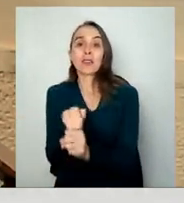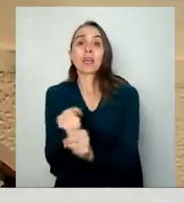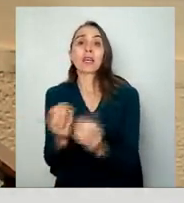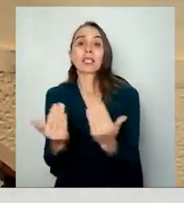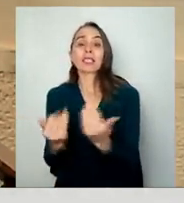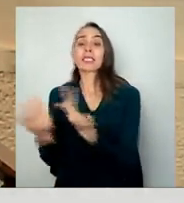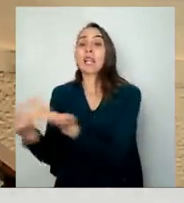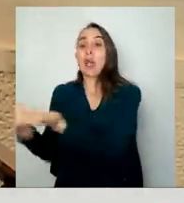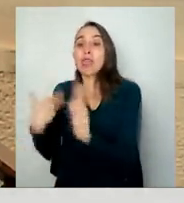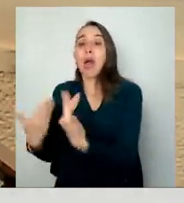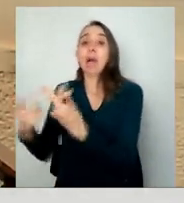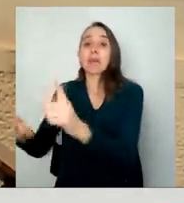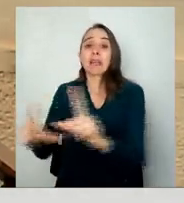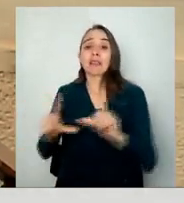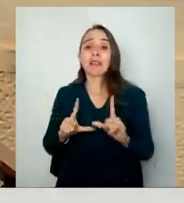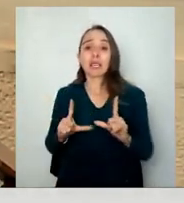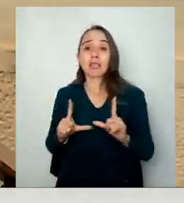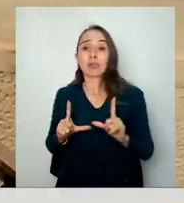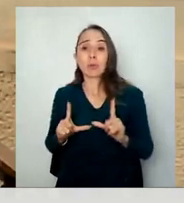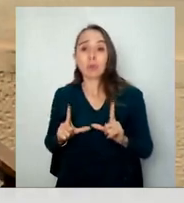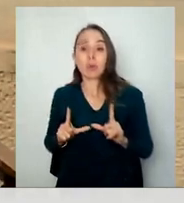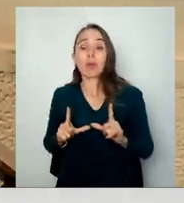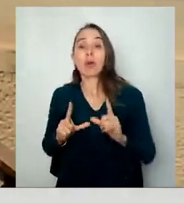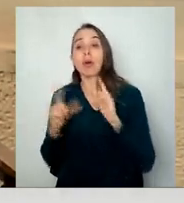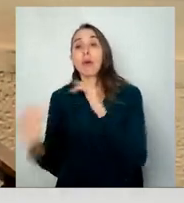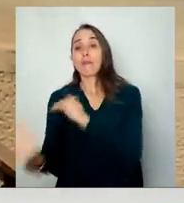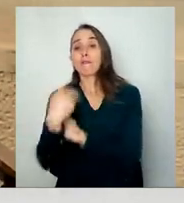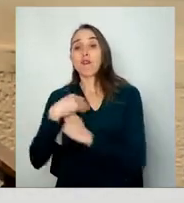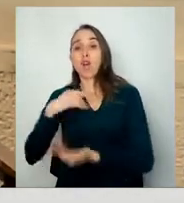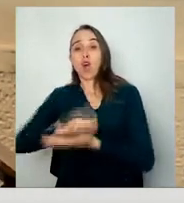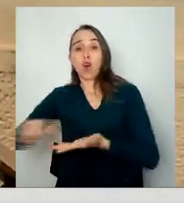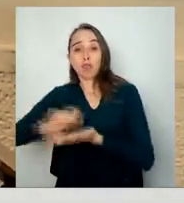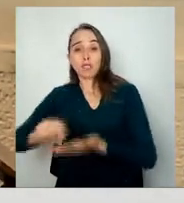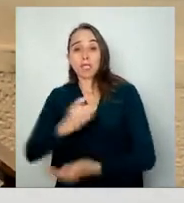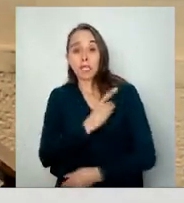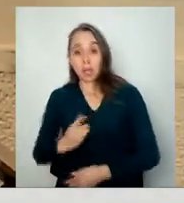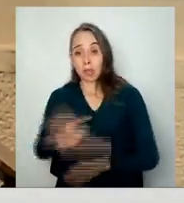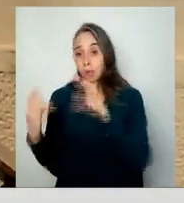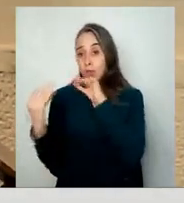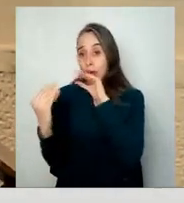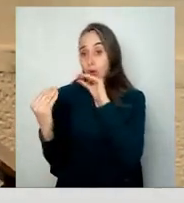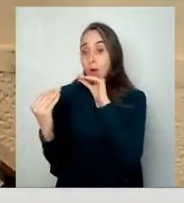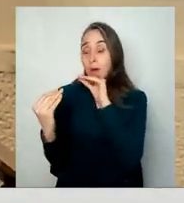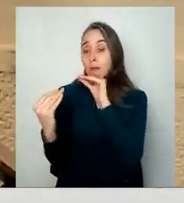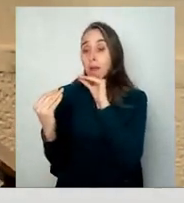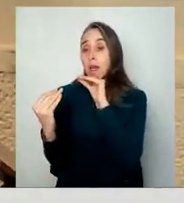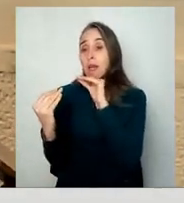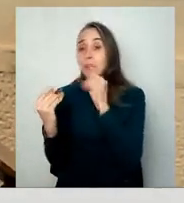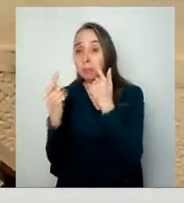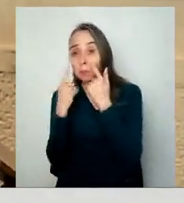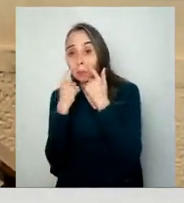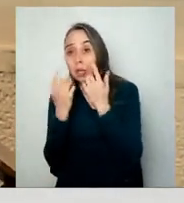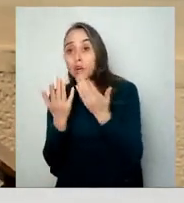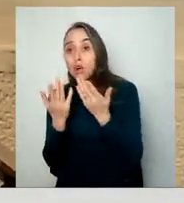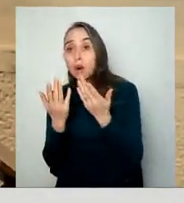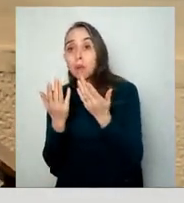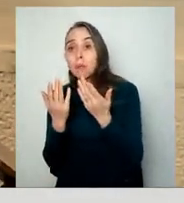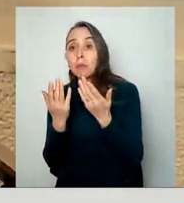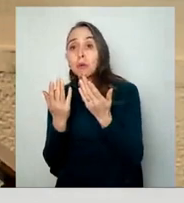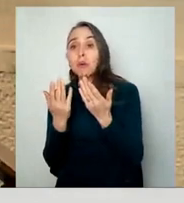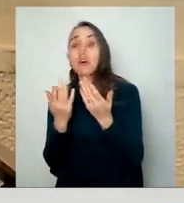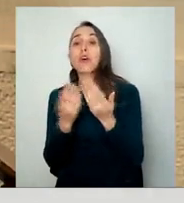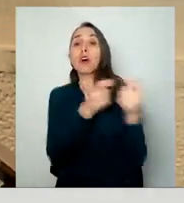hemos hecho gestiones con nuestra oficina parlamentaria y quedaron de ver la posibilidad de entregarle su título